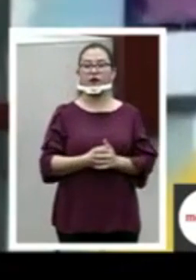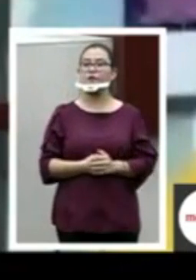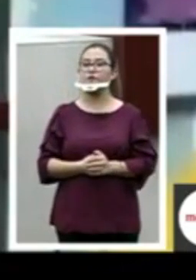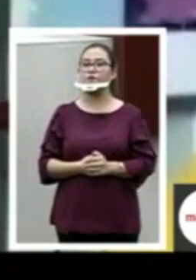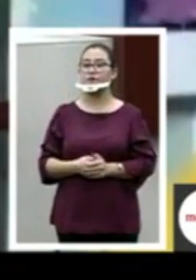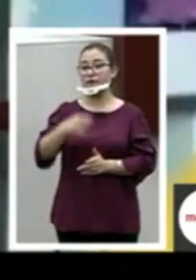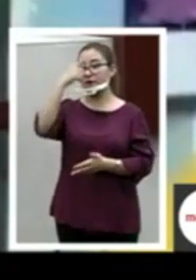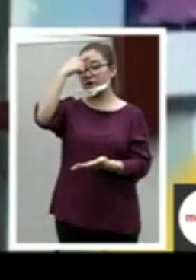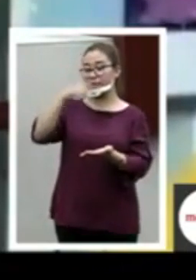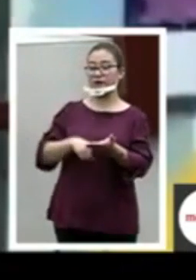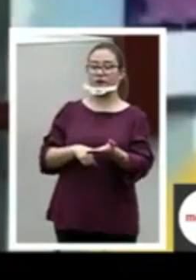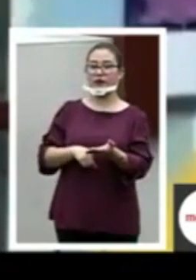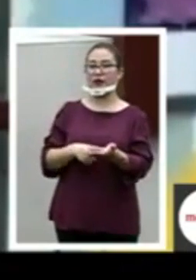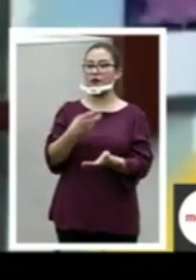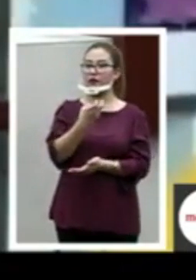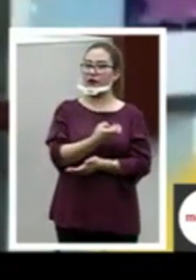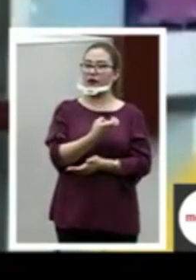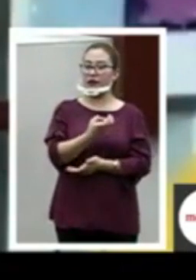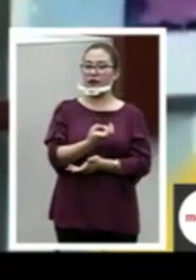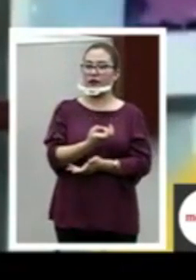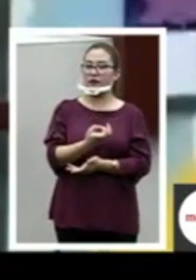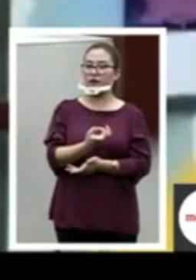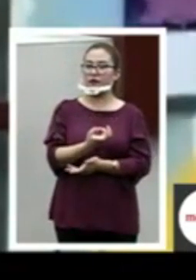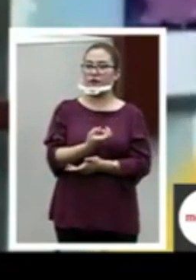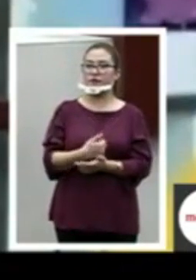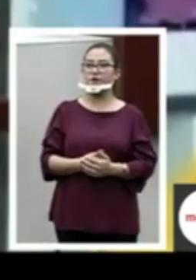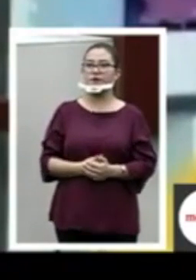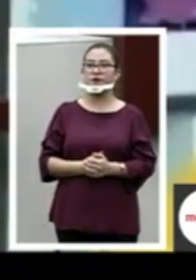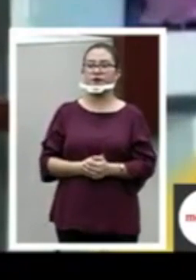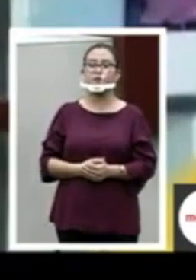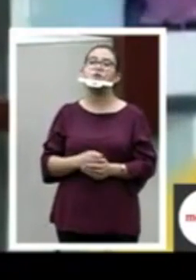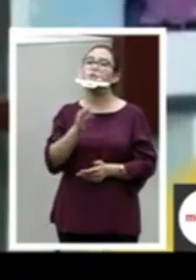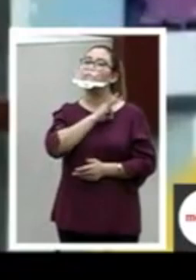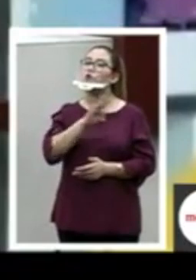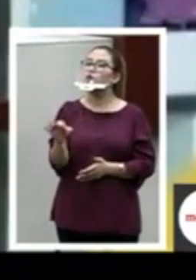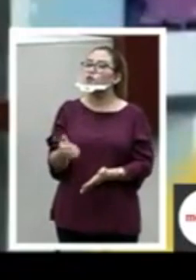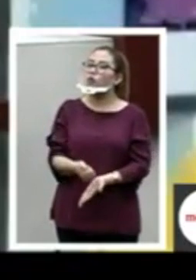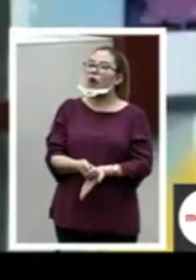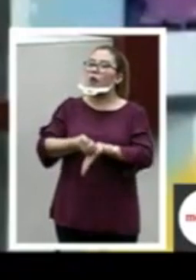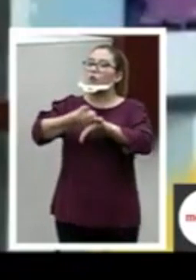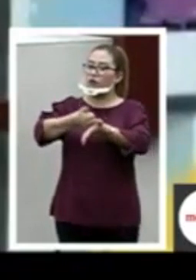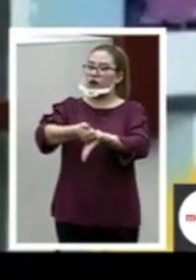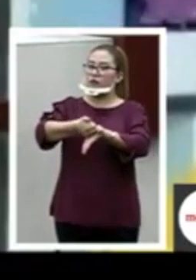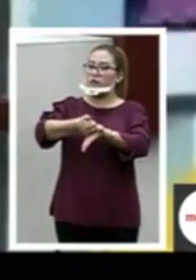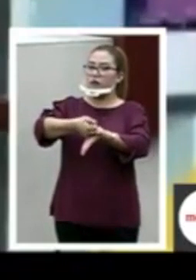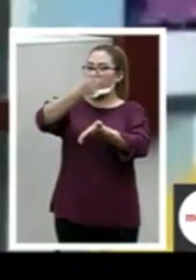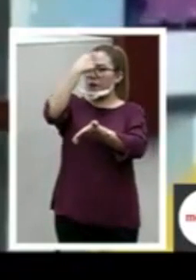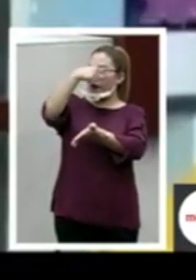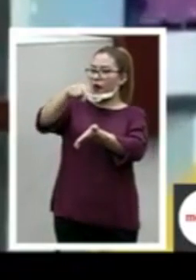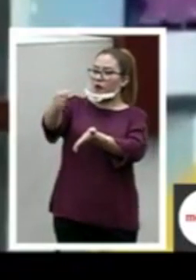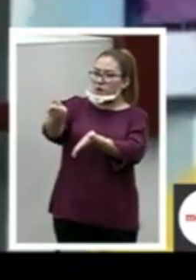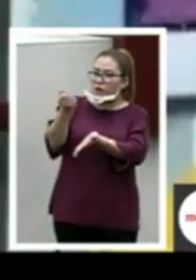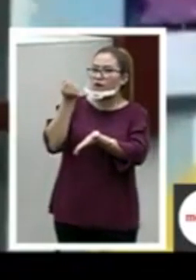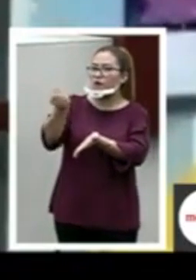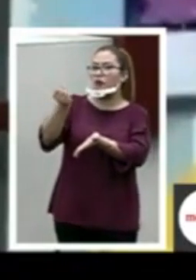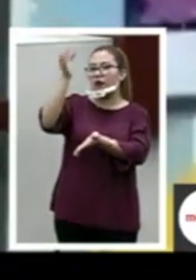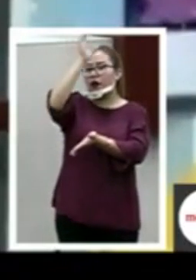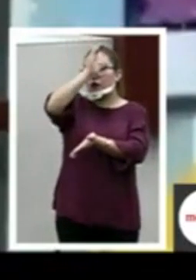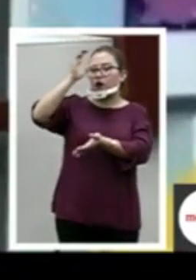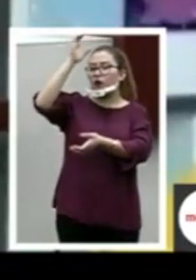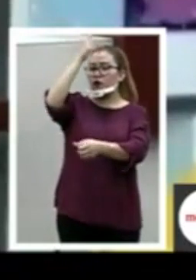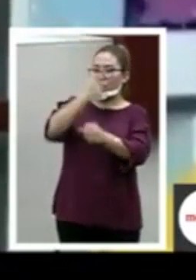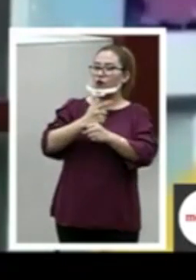creo que más allá, ¿verdad?, van también a ayudar a fortalecer la cultura del